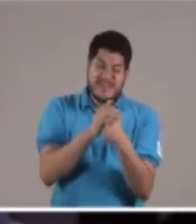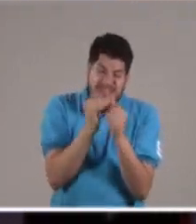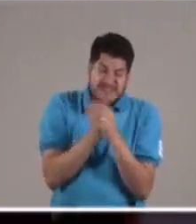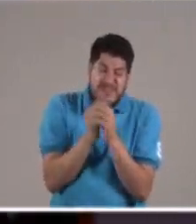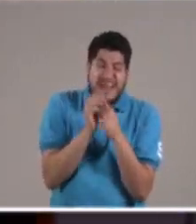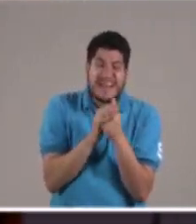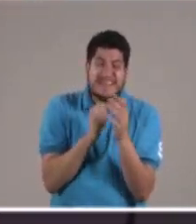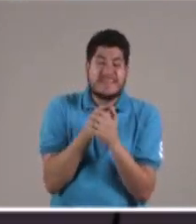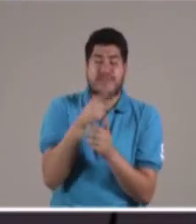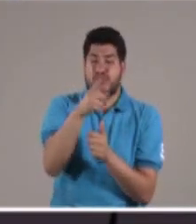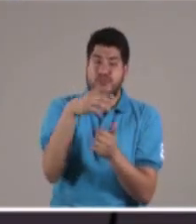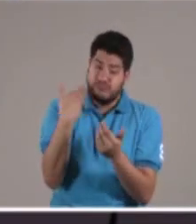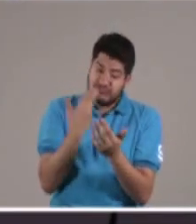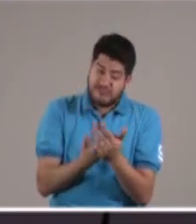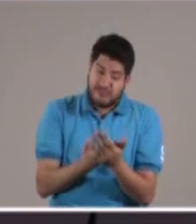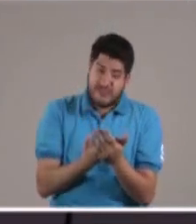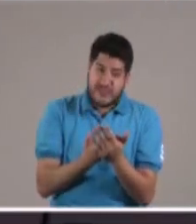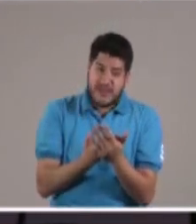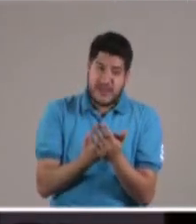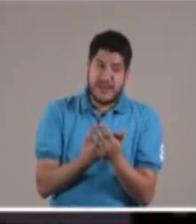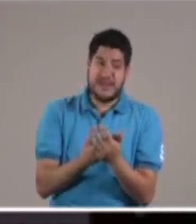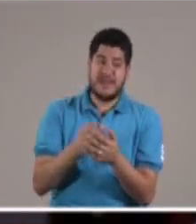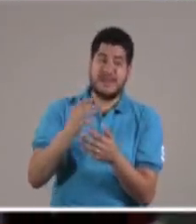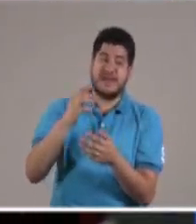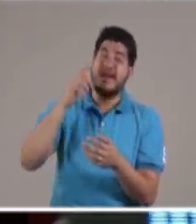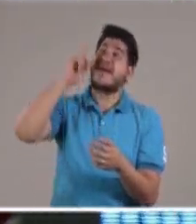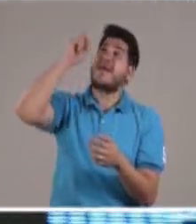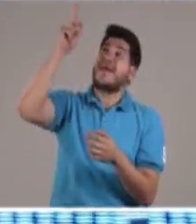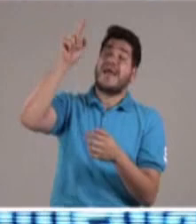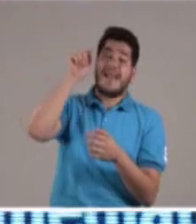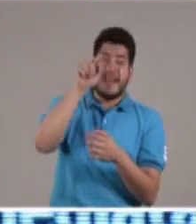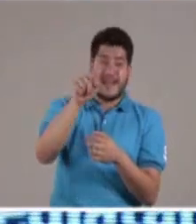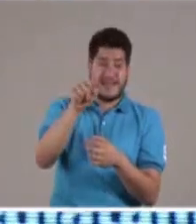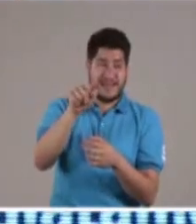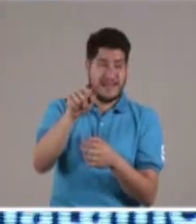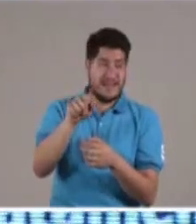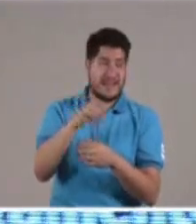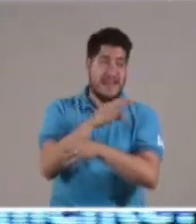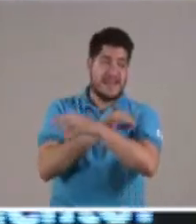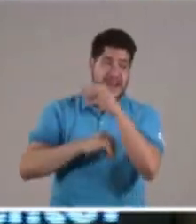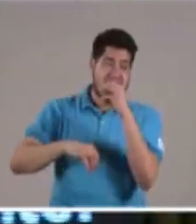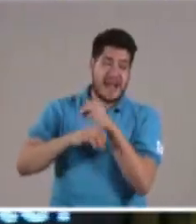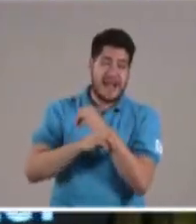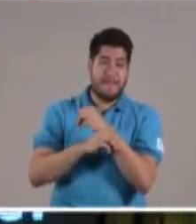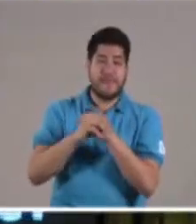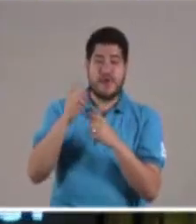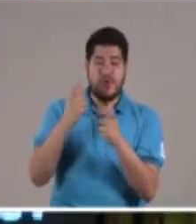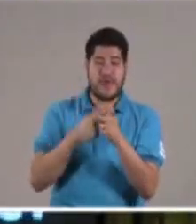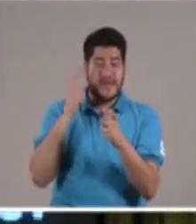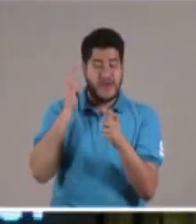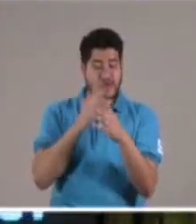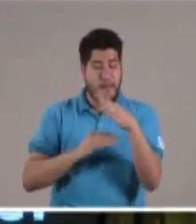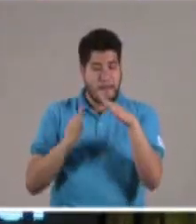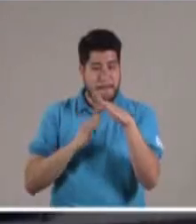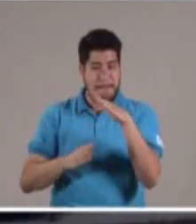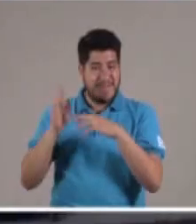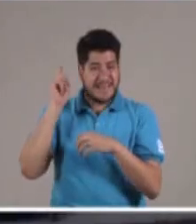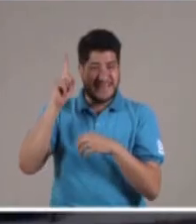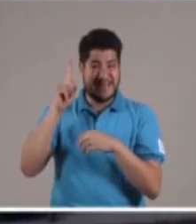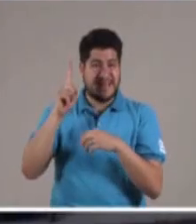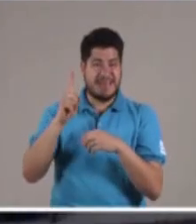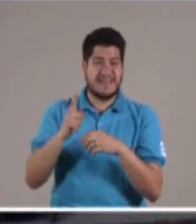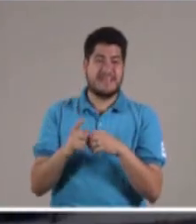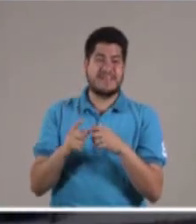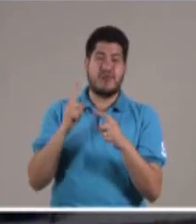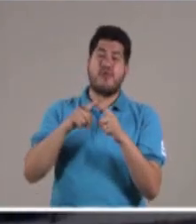caigas él ya te sustituyó y en base a eso en